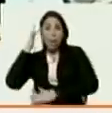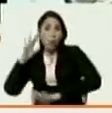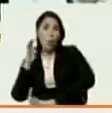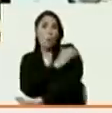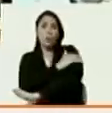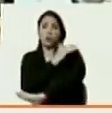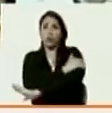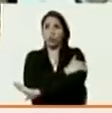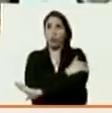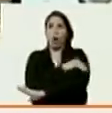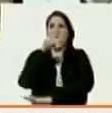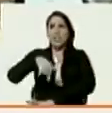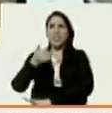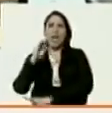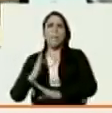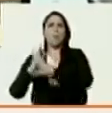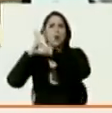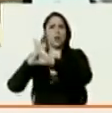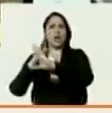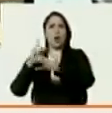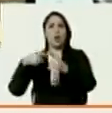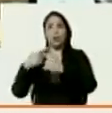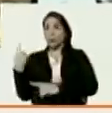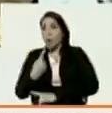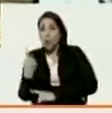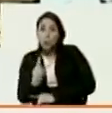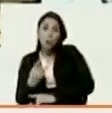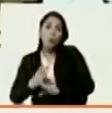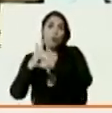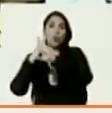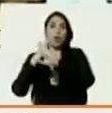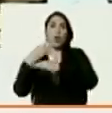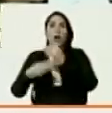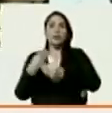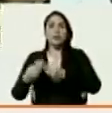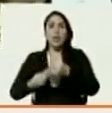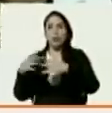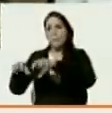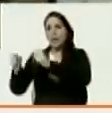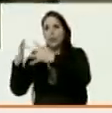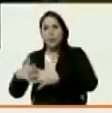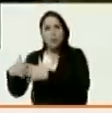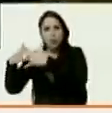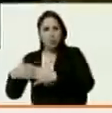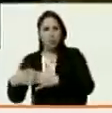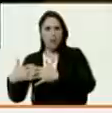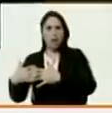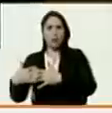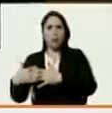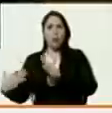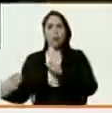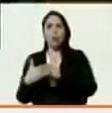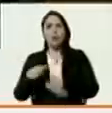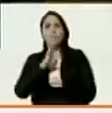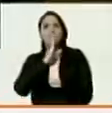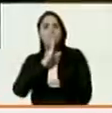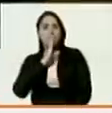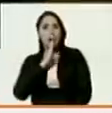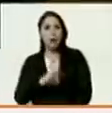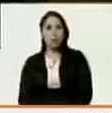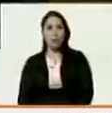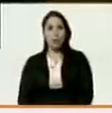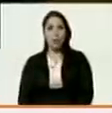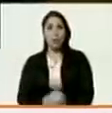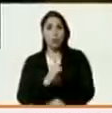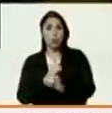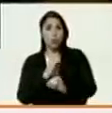bloqueo. El único bloqueo lo está aplicando al imperialismo norteamericano con cuentas de las redes